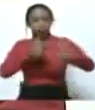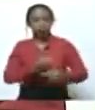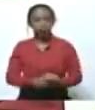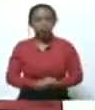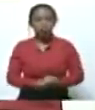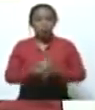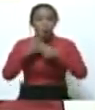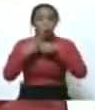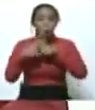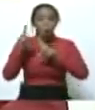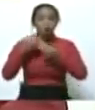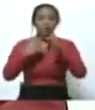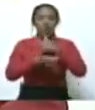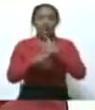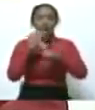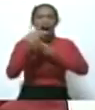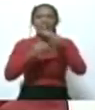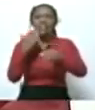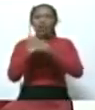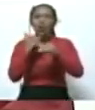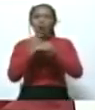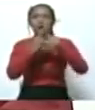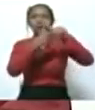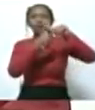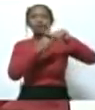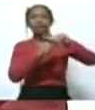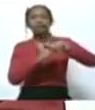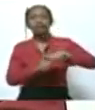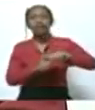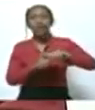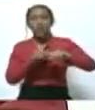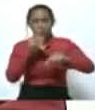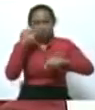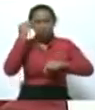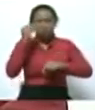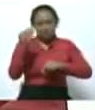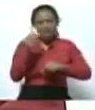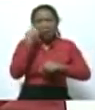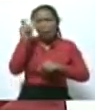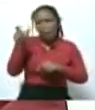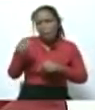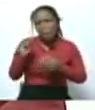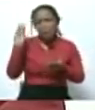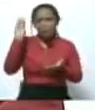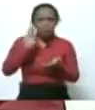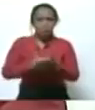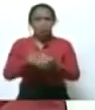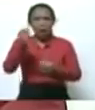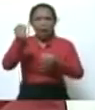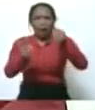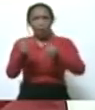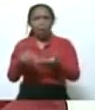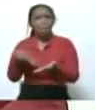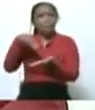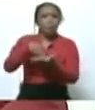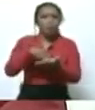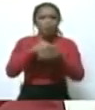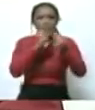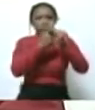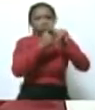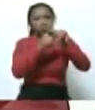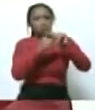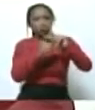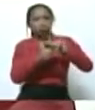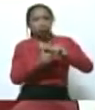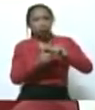Los otros van allá haciendo cálculos. ¿O tú crees que Piñera iba a montarse en el camión? Va calculando.